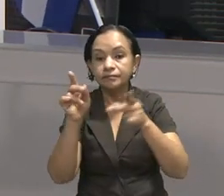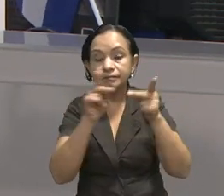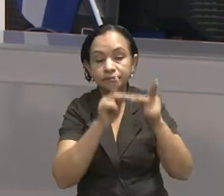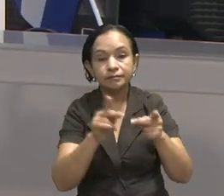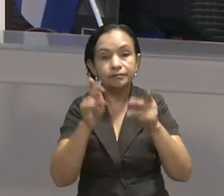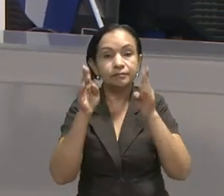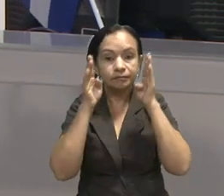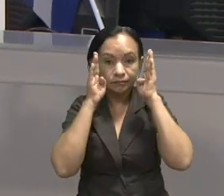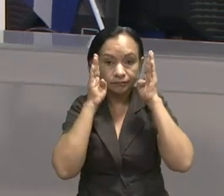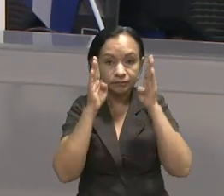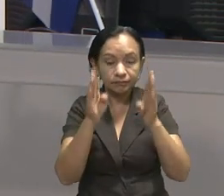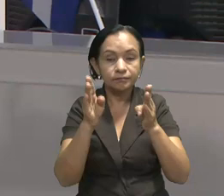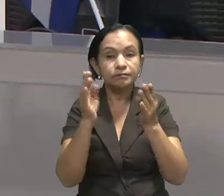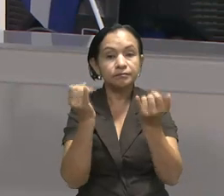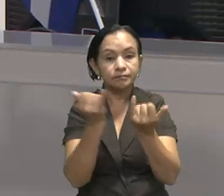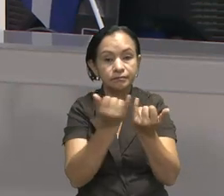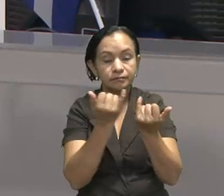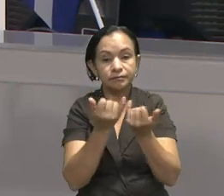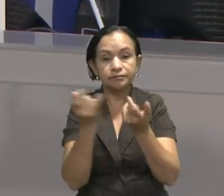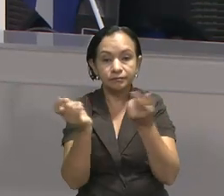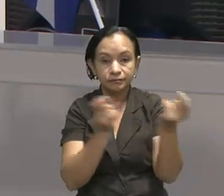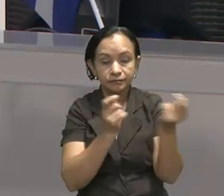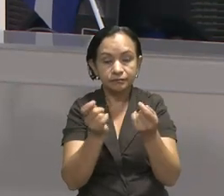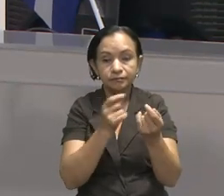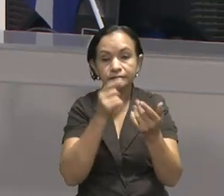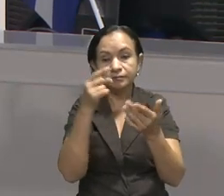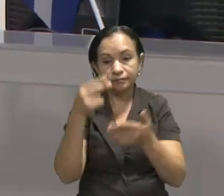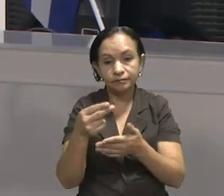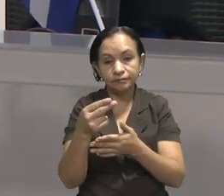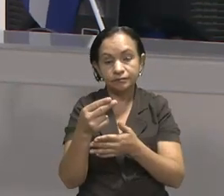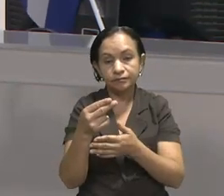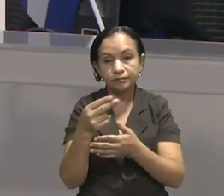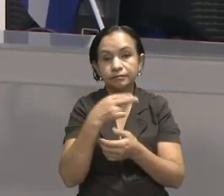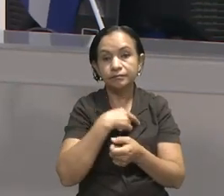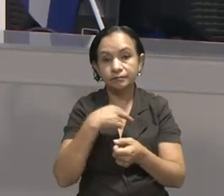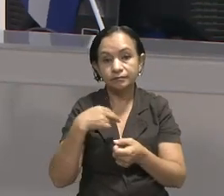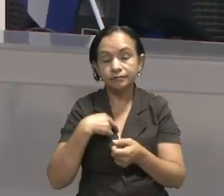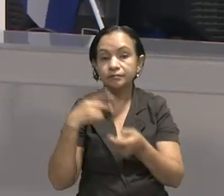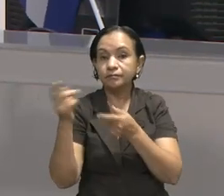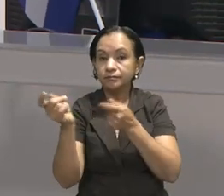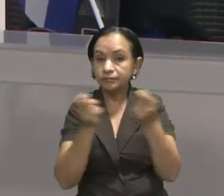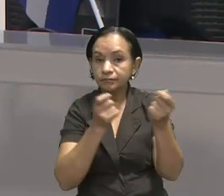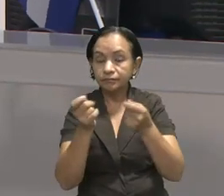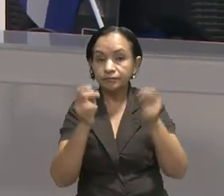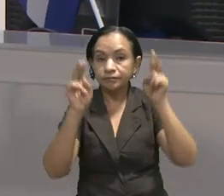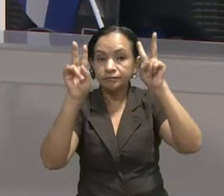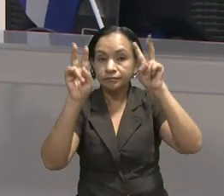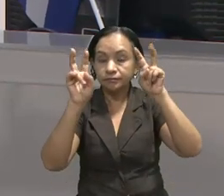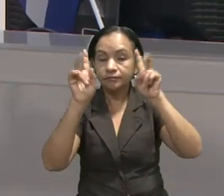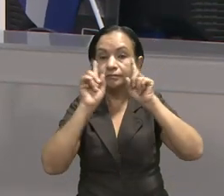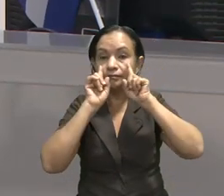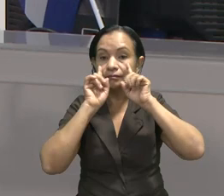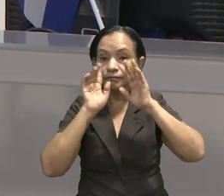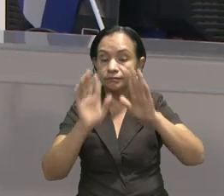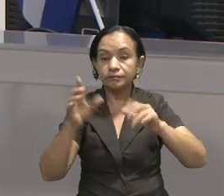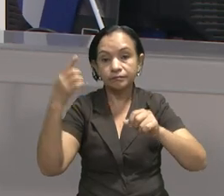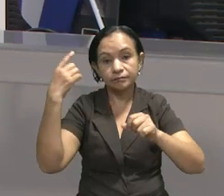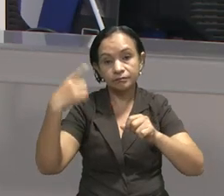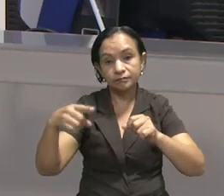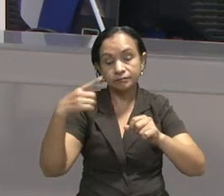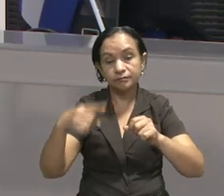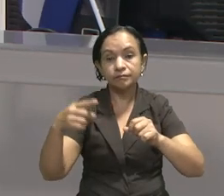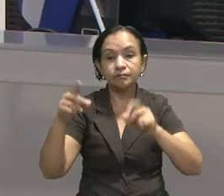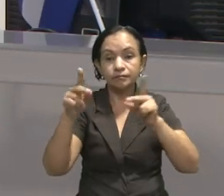los servicios sujetos a su regulación. H, emitir la regulación en materia de protección de los derechos de